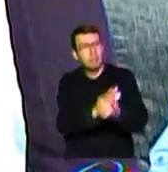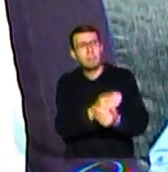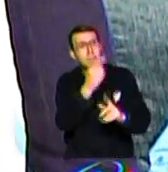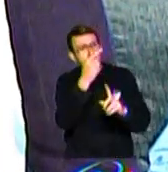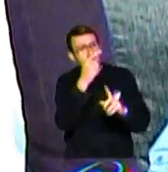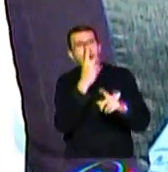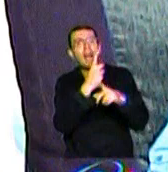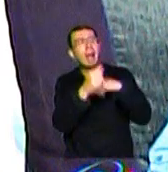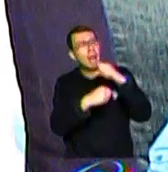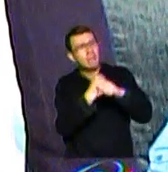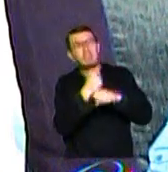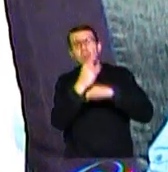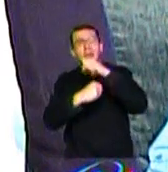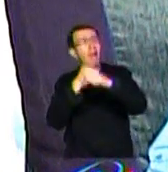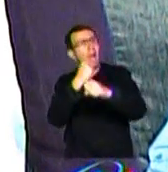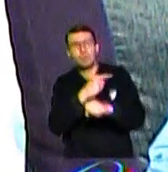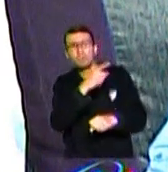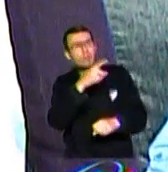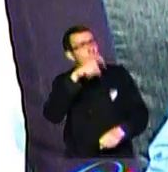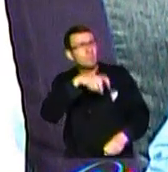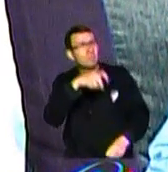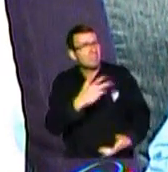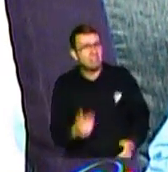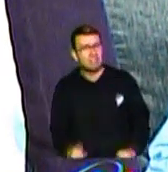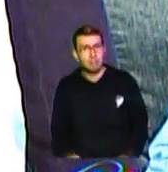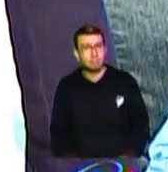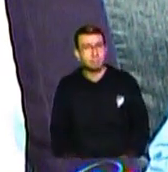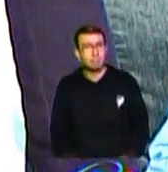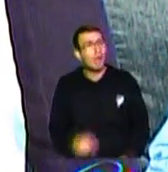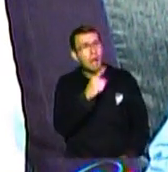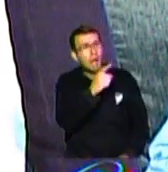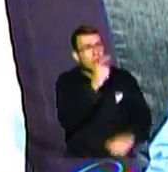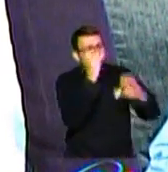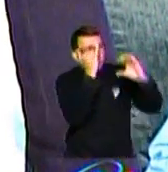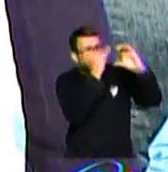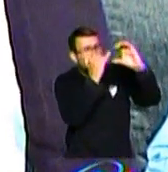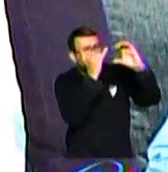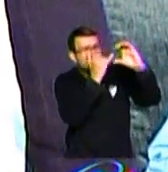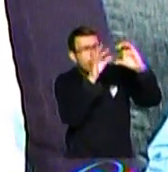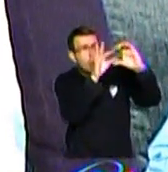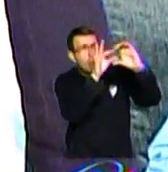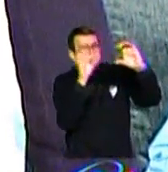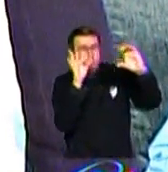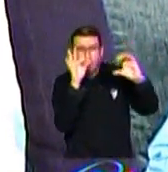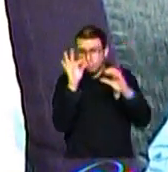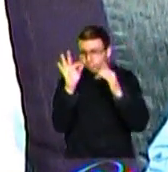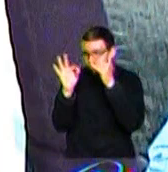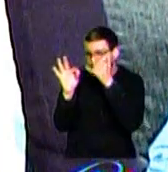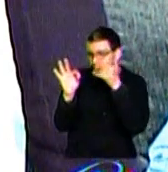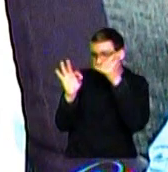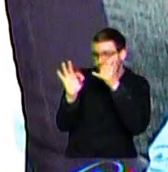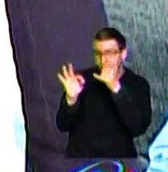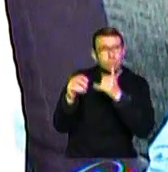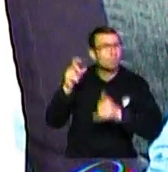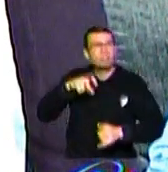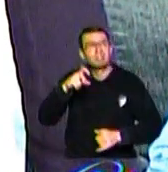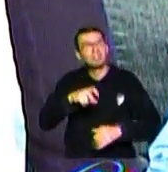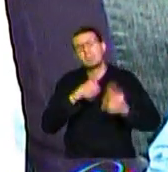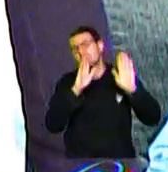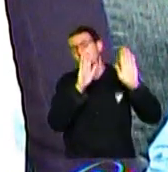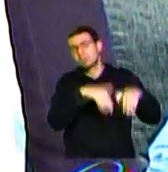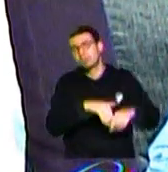colposcopia. ¿Es cierto que la edad sea una garantía para que una mujer no necesite seguir con